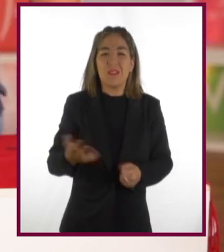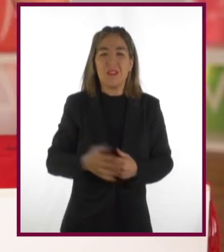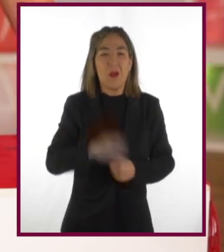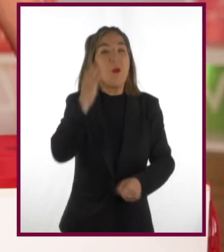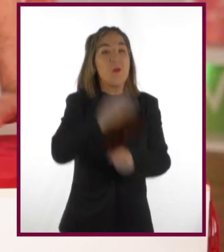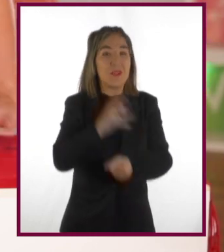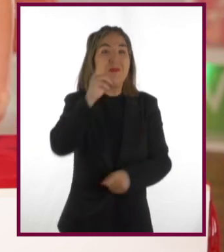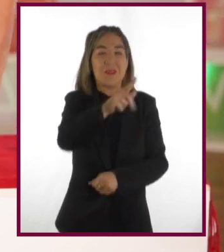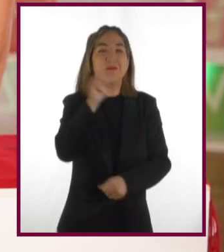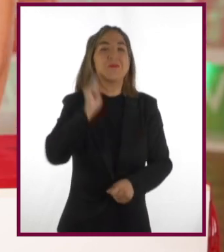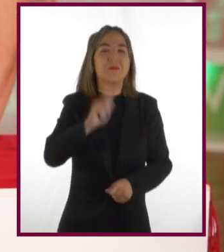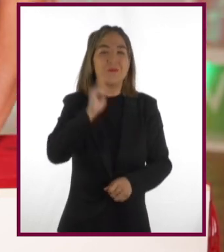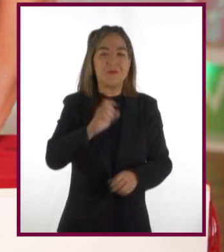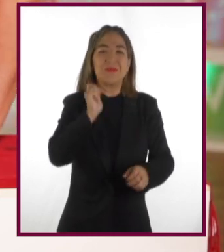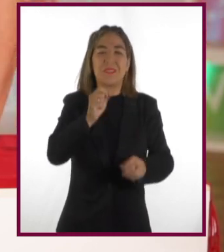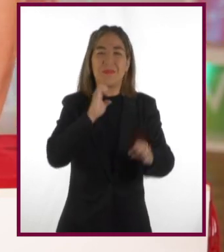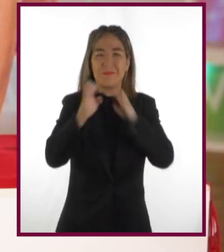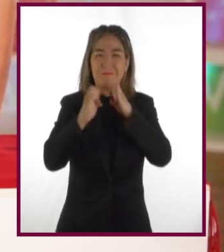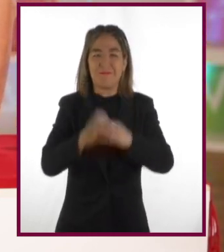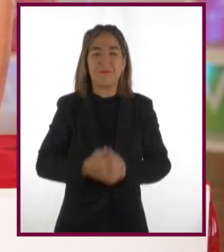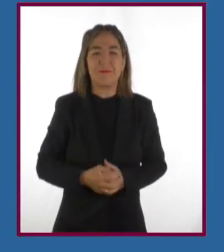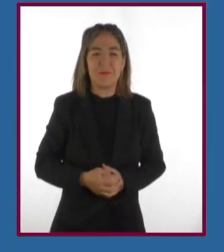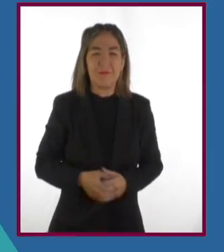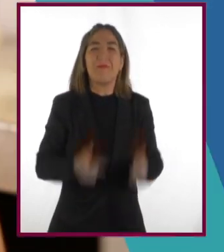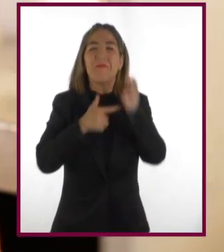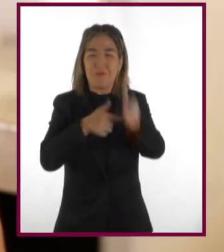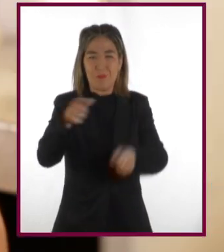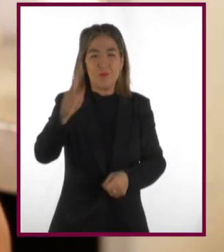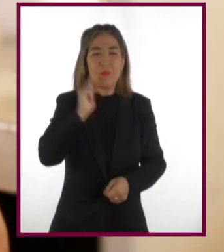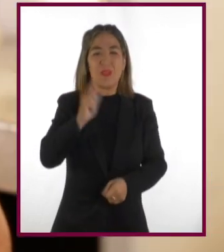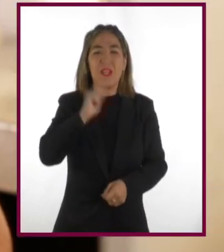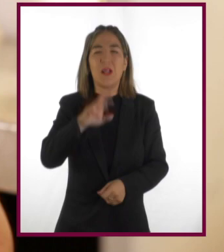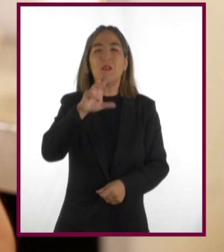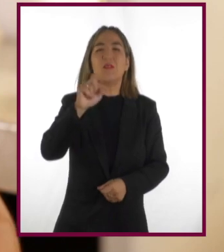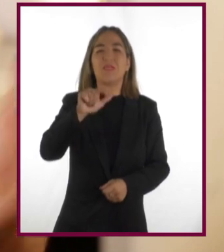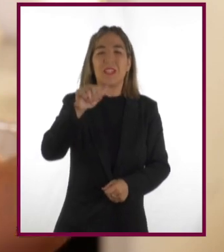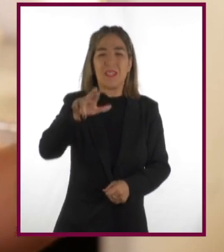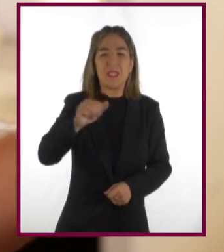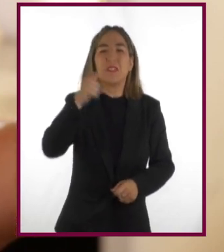Navier-Stokes? Pues vamos a ver qué nos dice nuestro invitado. Continuamos con Rosana